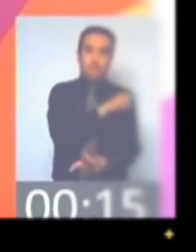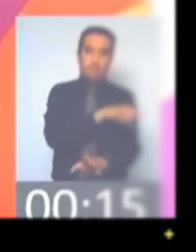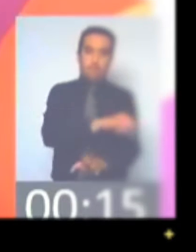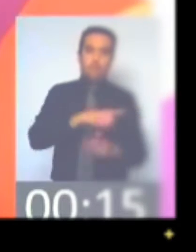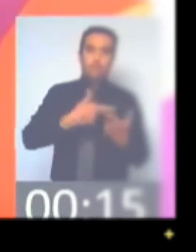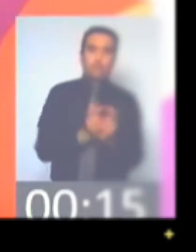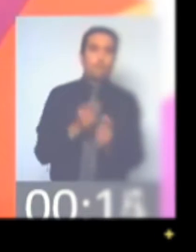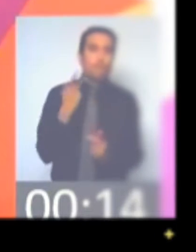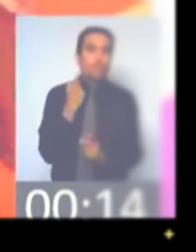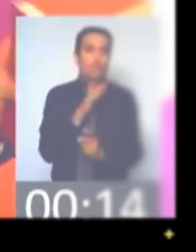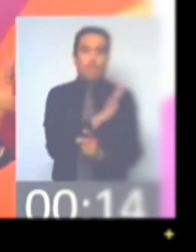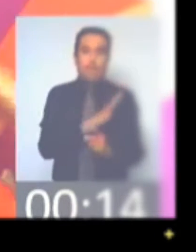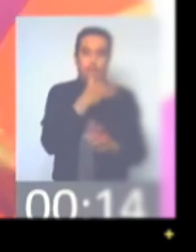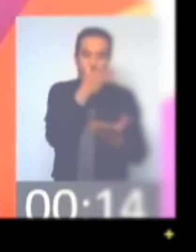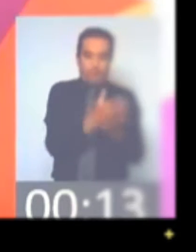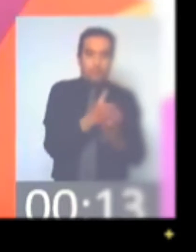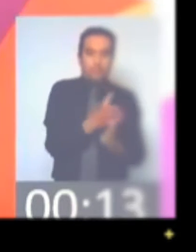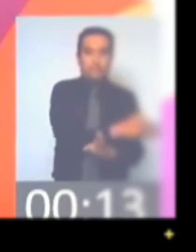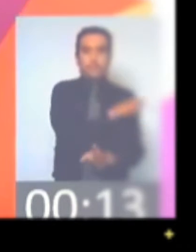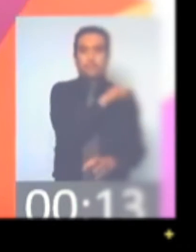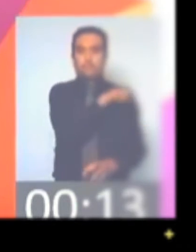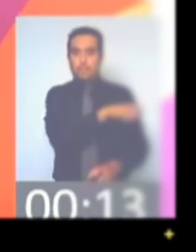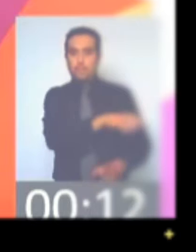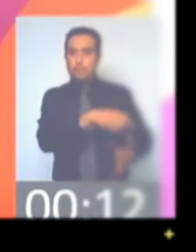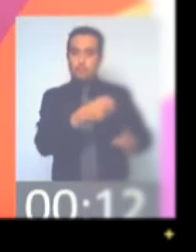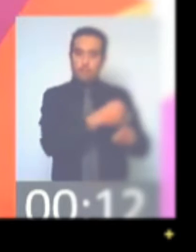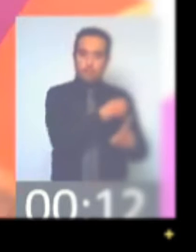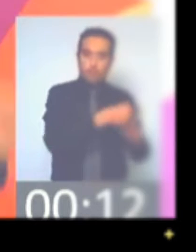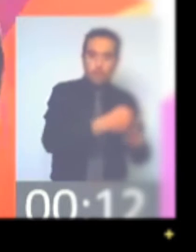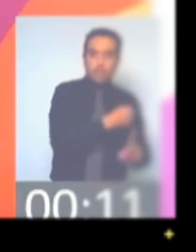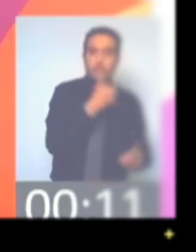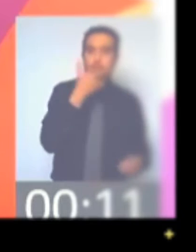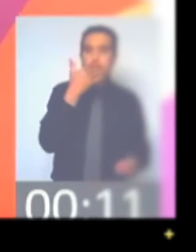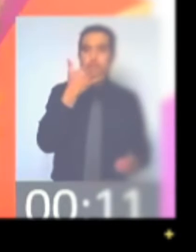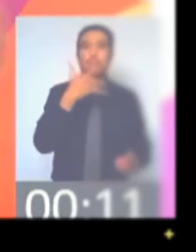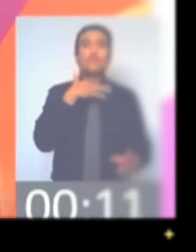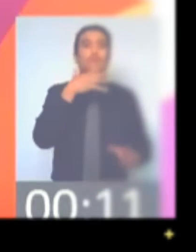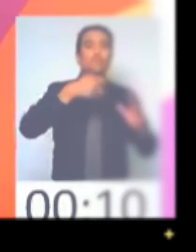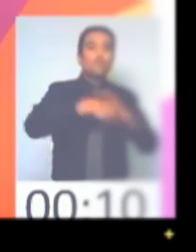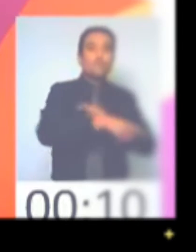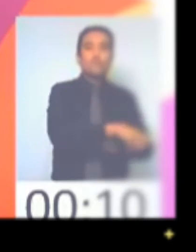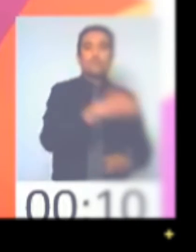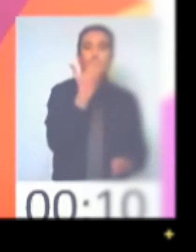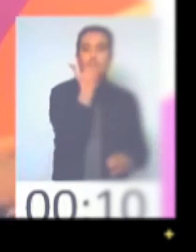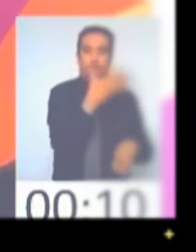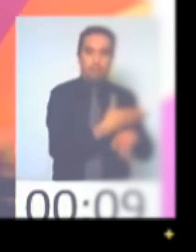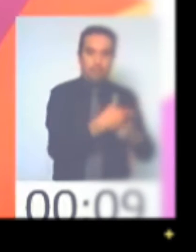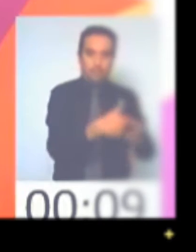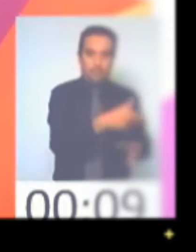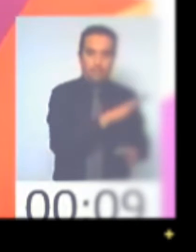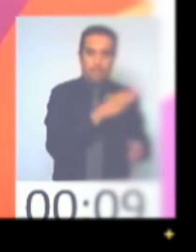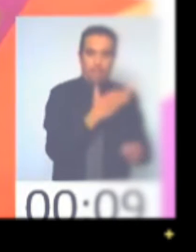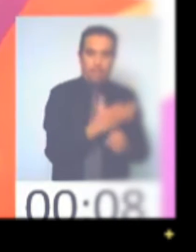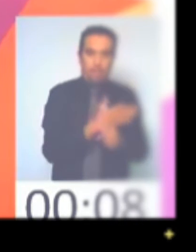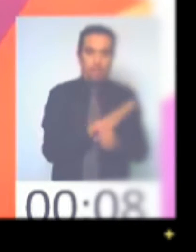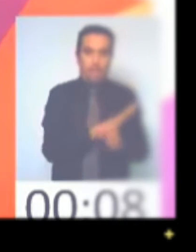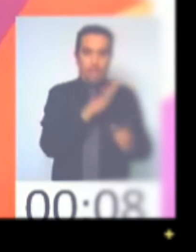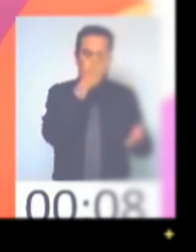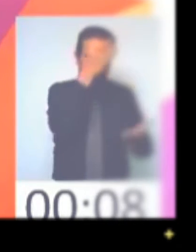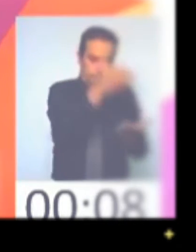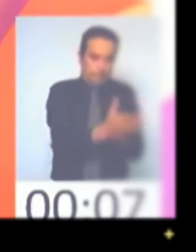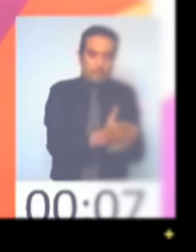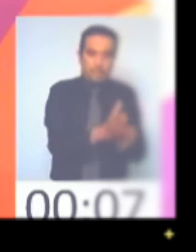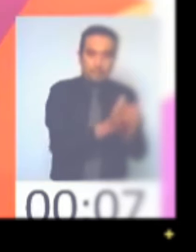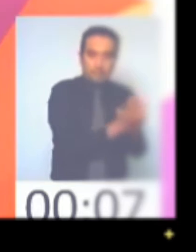político que solamente nos ha dado violencia, incorrupción e impunidad. Es momento de cerrar filas contra esa